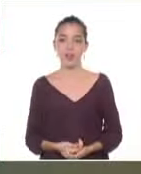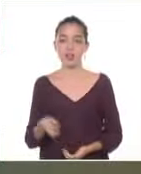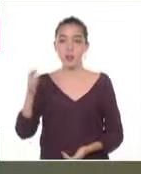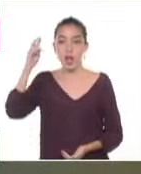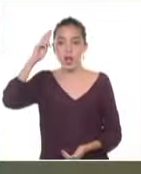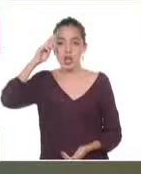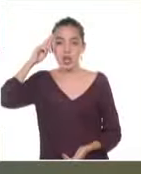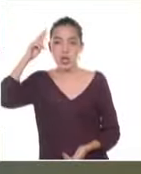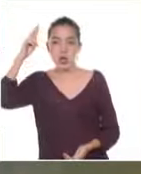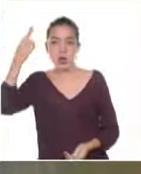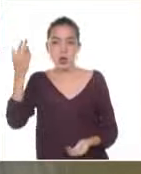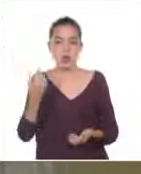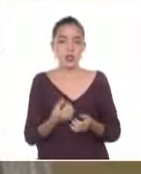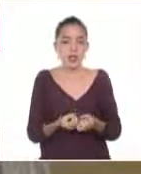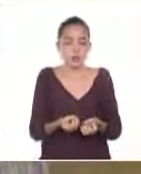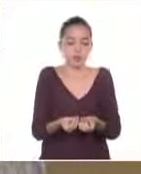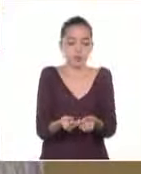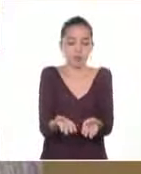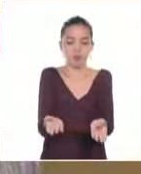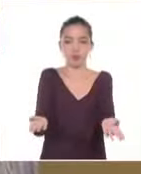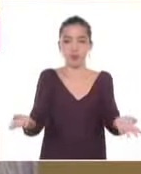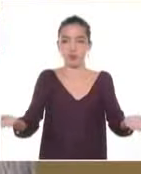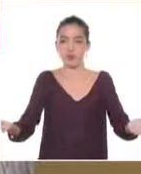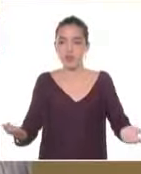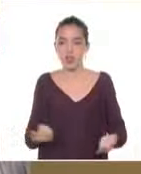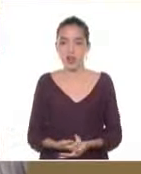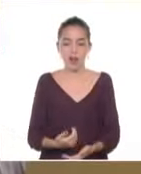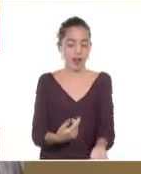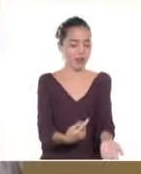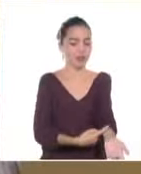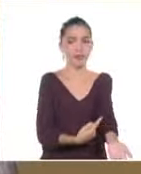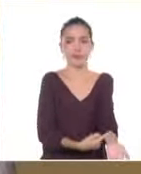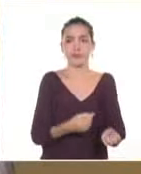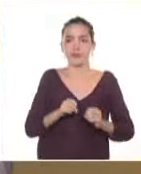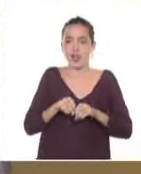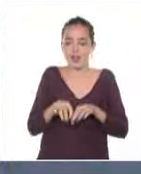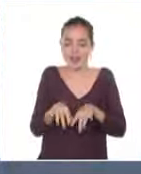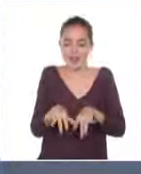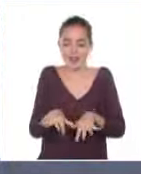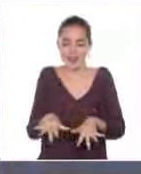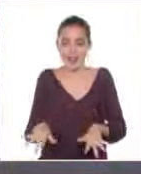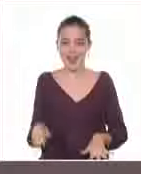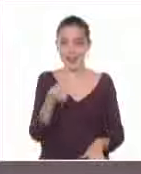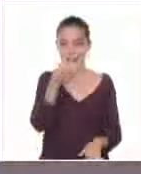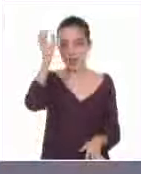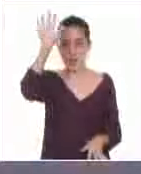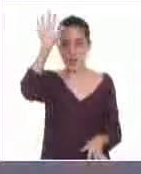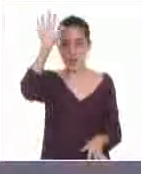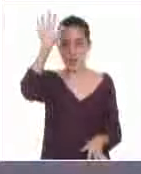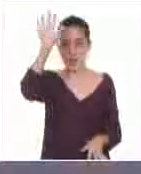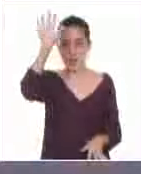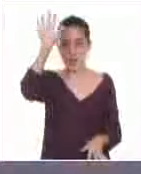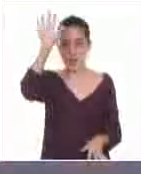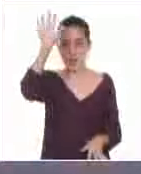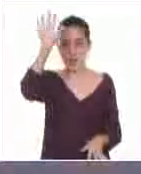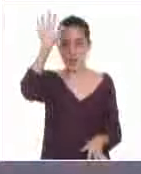reconocimiento de nuestras raíces africanas, las cuales confirman parte importante de nuestra identidad.